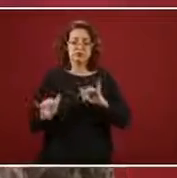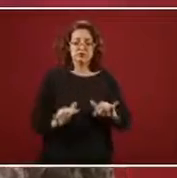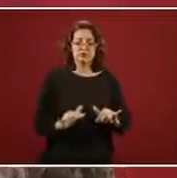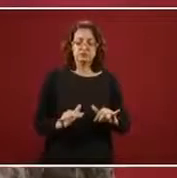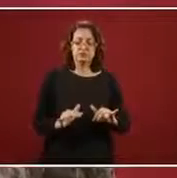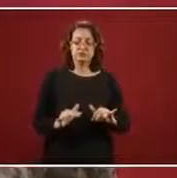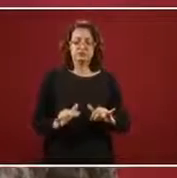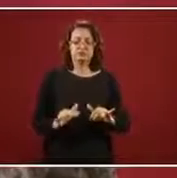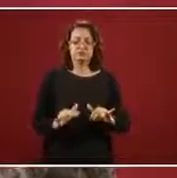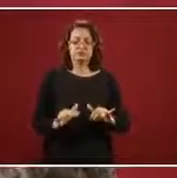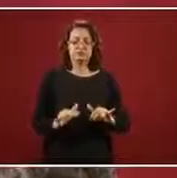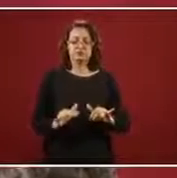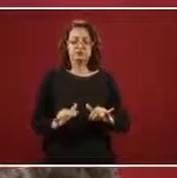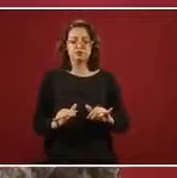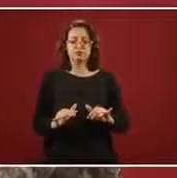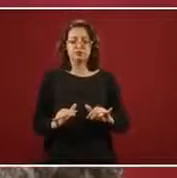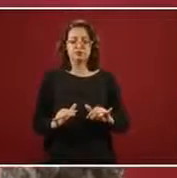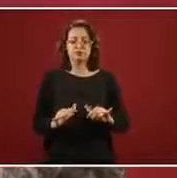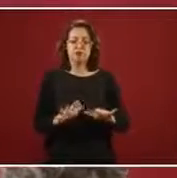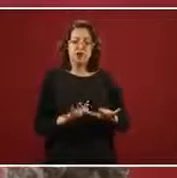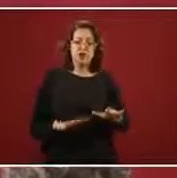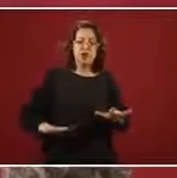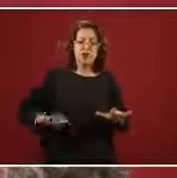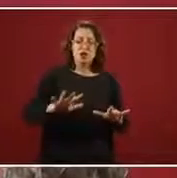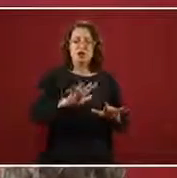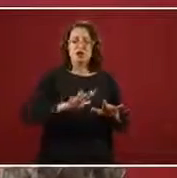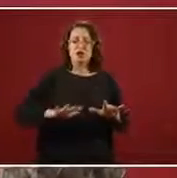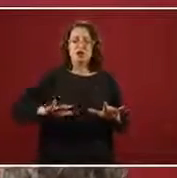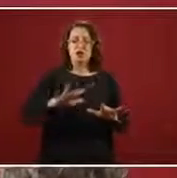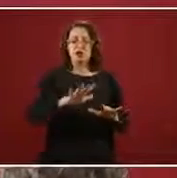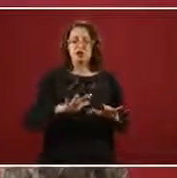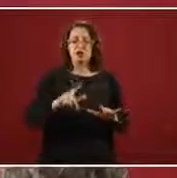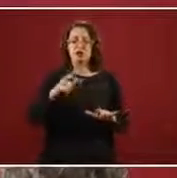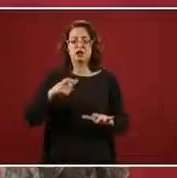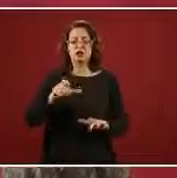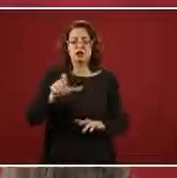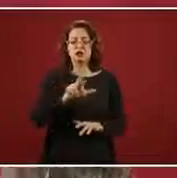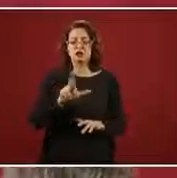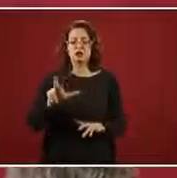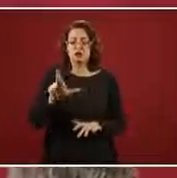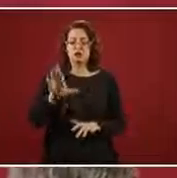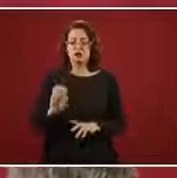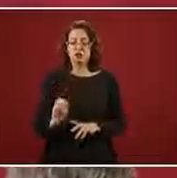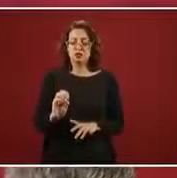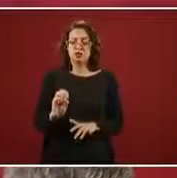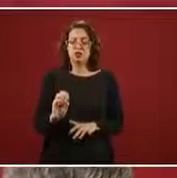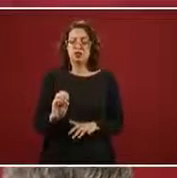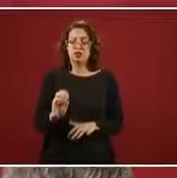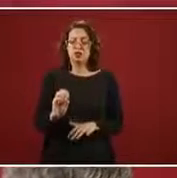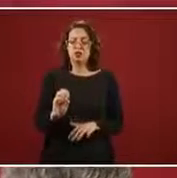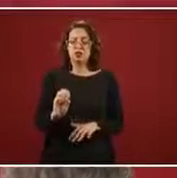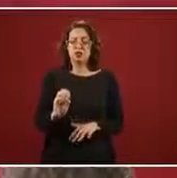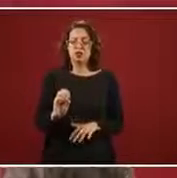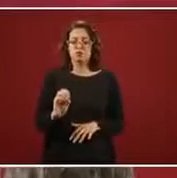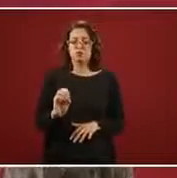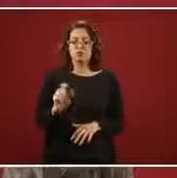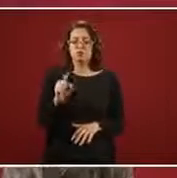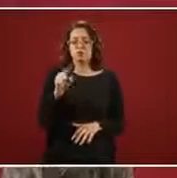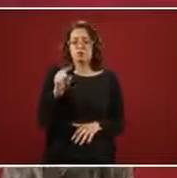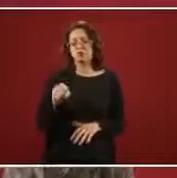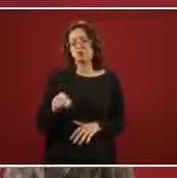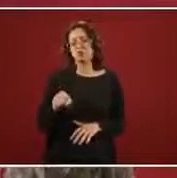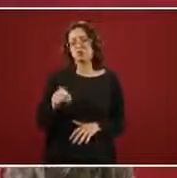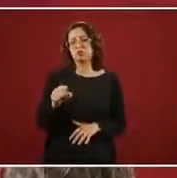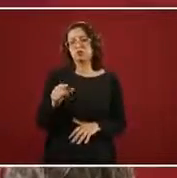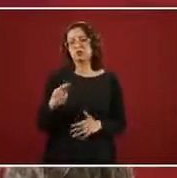cuando esta región del país, Quintana Roo, era considerada la Siberia